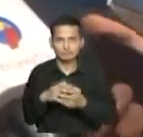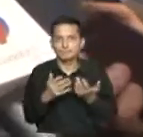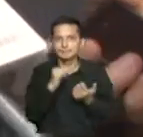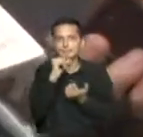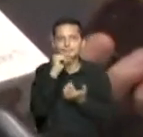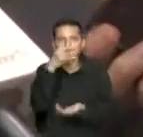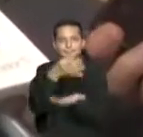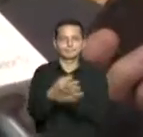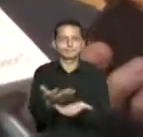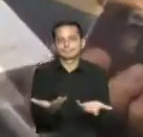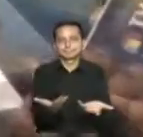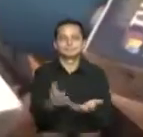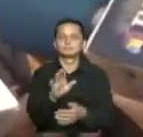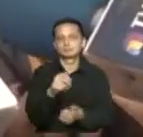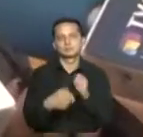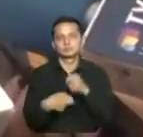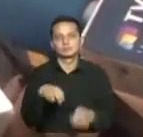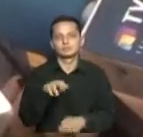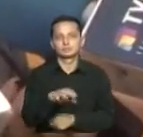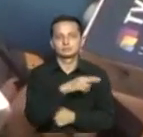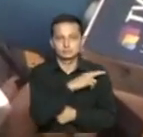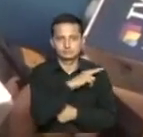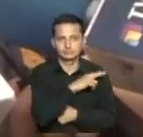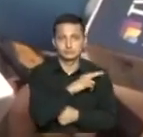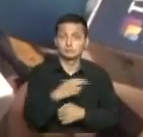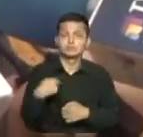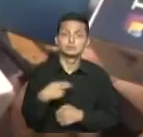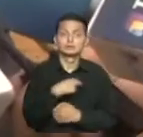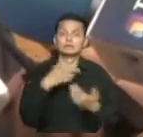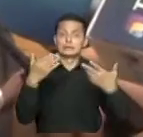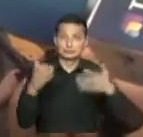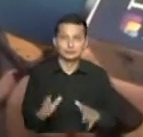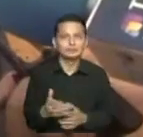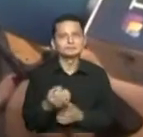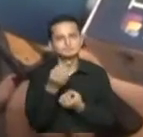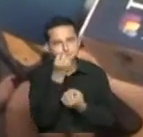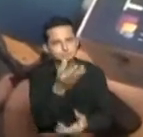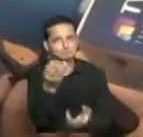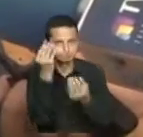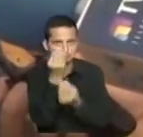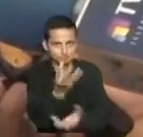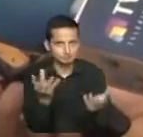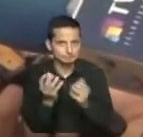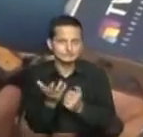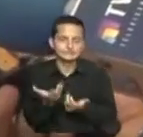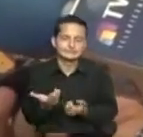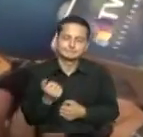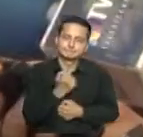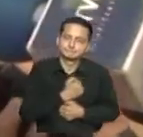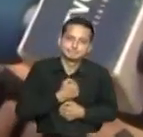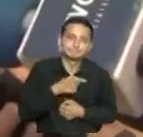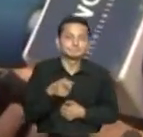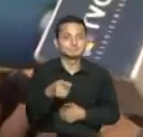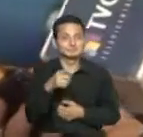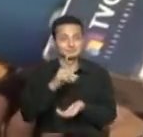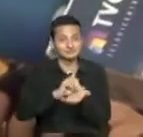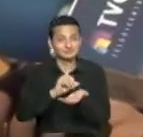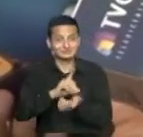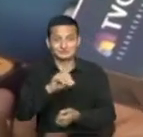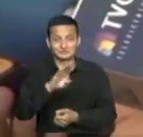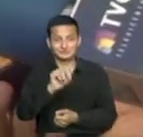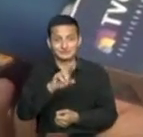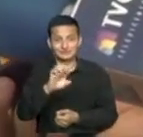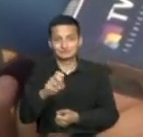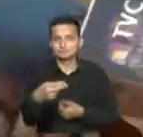¿no? Entonces es un problema de la universidad, ¿no? Nosotros hemos hecho una invitación, lamentablemente el doctor Braille no asistió, nosotros siempre